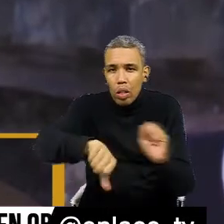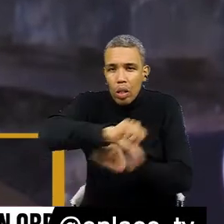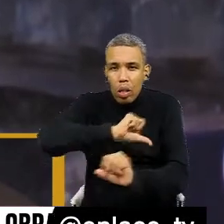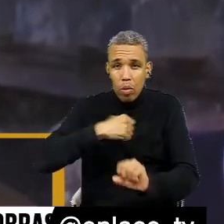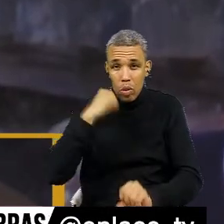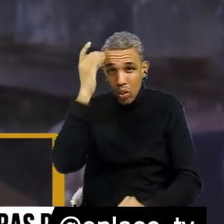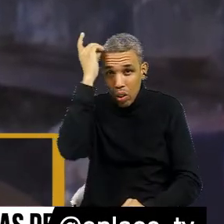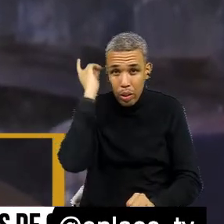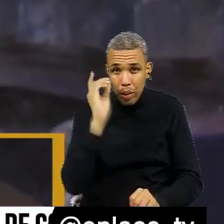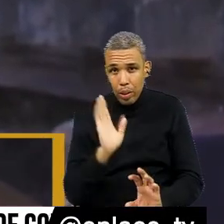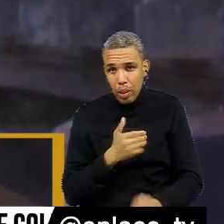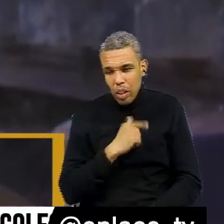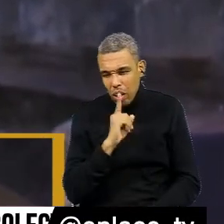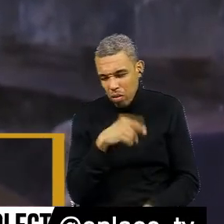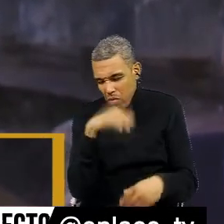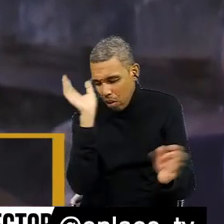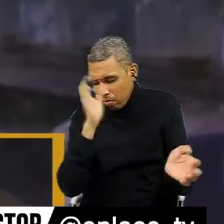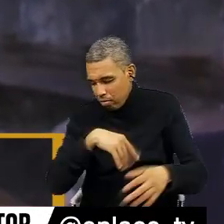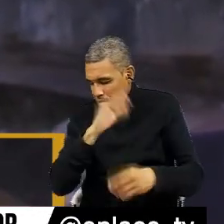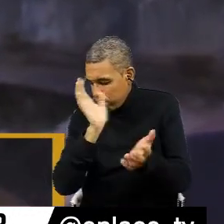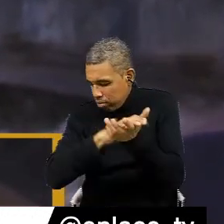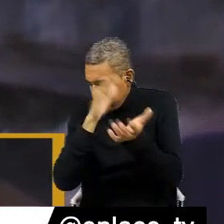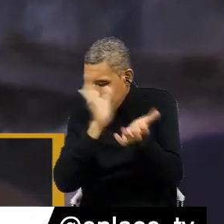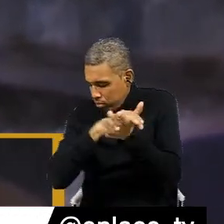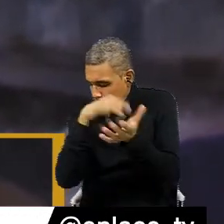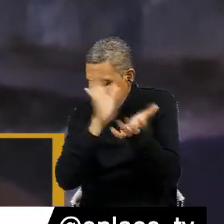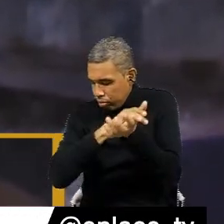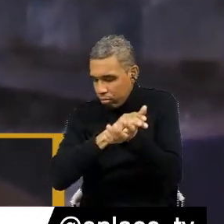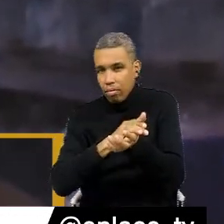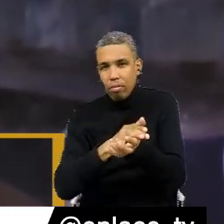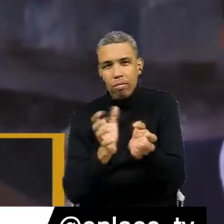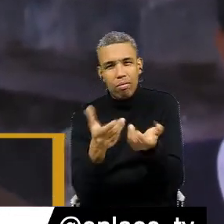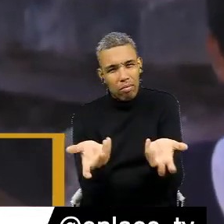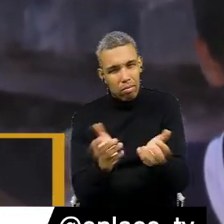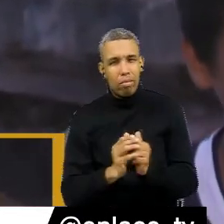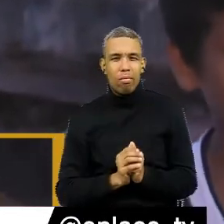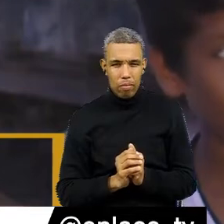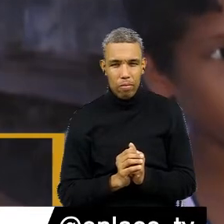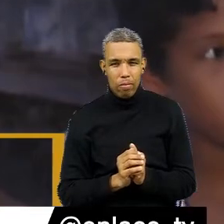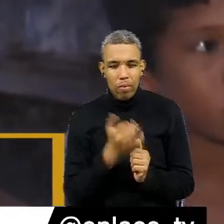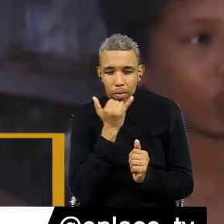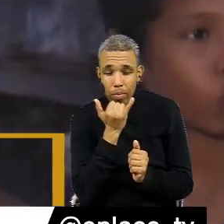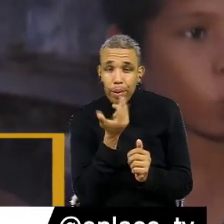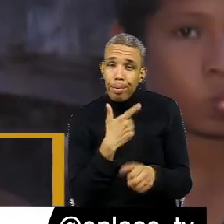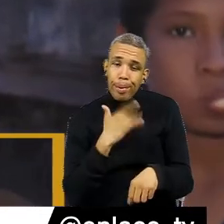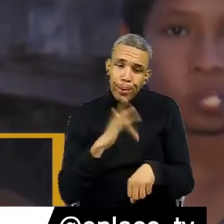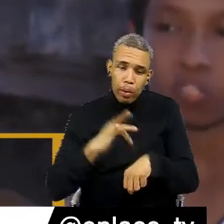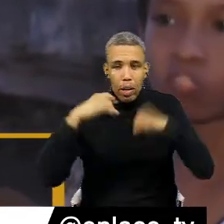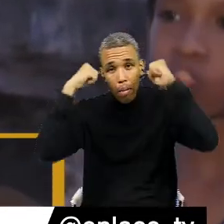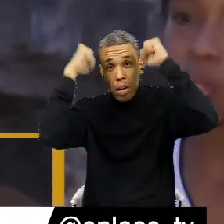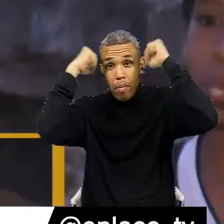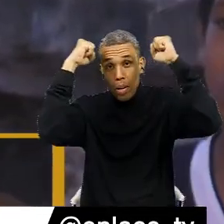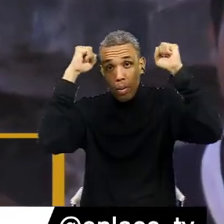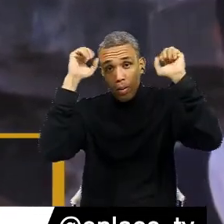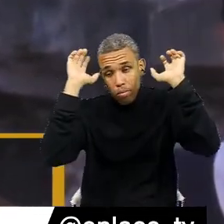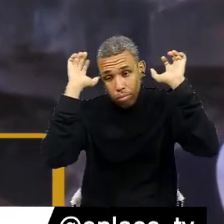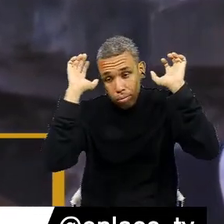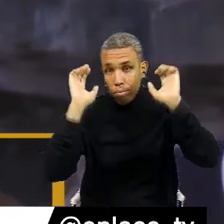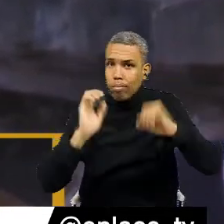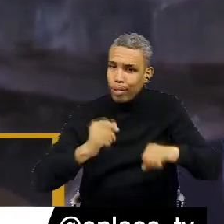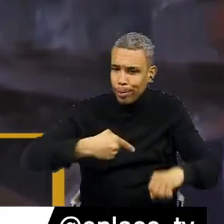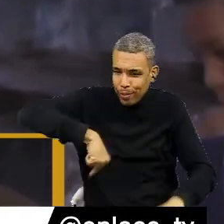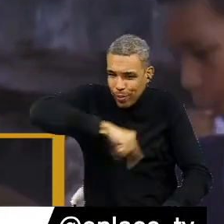7 meses no se haya podido, por la vía administrativa, obtener este permiso. Que se haya acudido a la vía de hecho es lamentable, pero la voz del pueblo es la